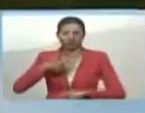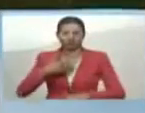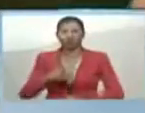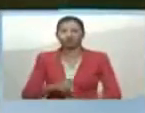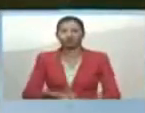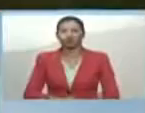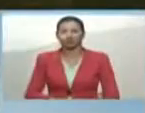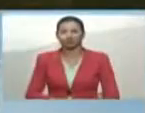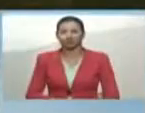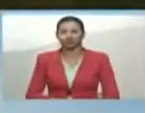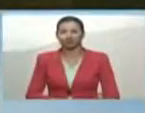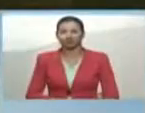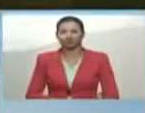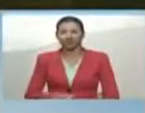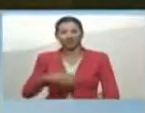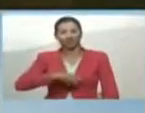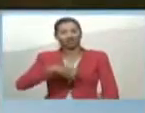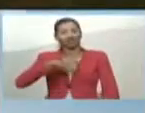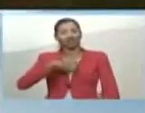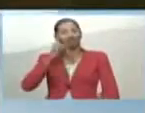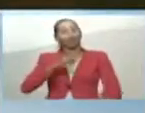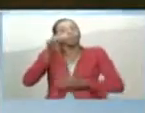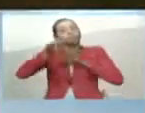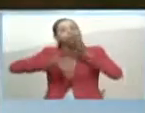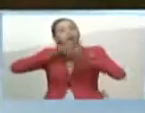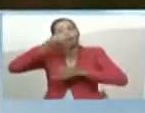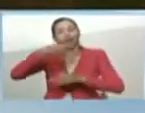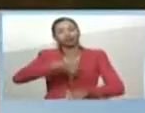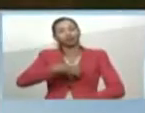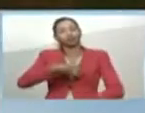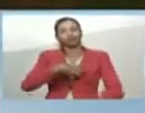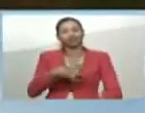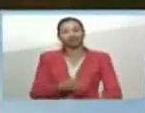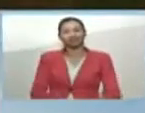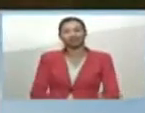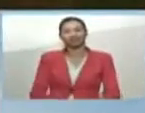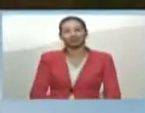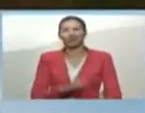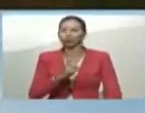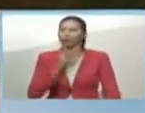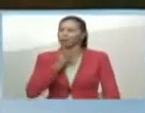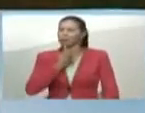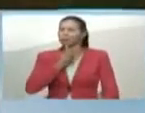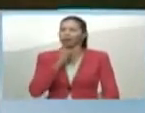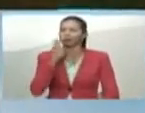Este chiste hay que explicárselo porque ellos, algunos son muy amargados y no entienden.